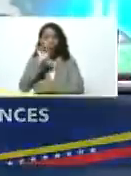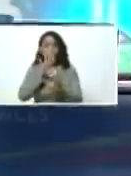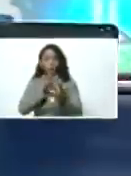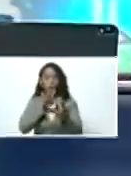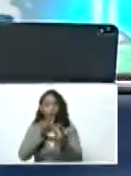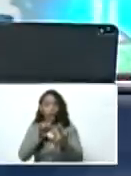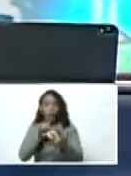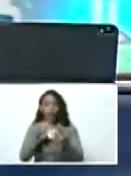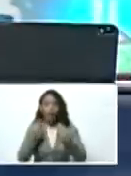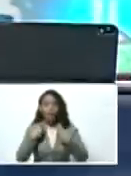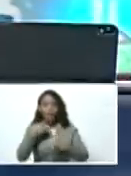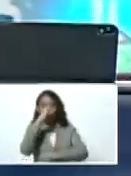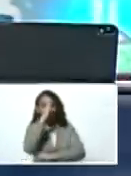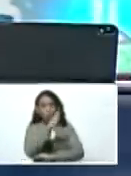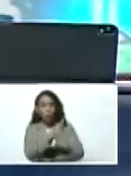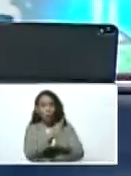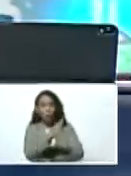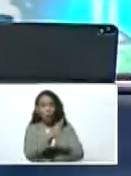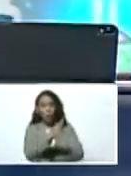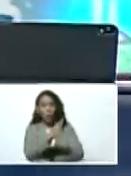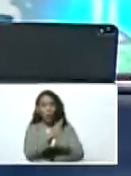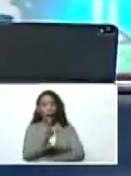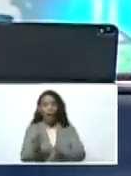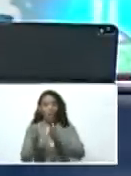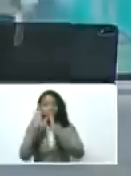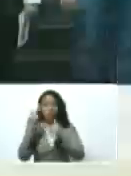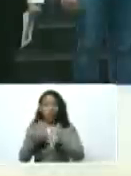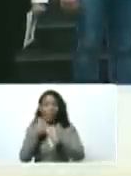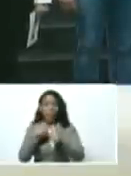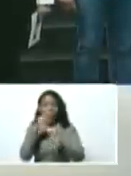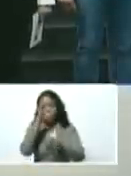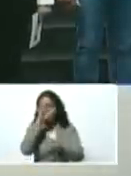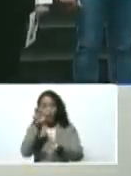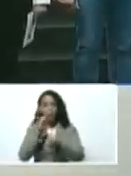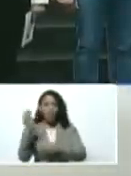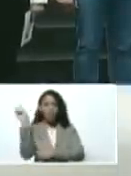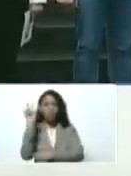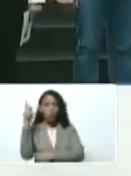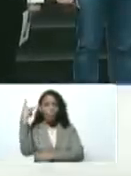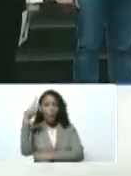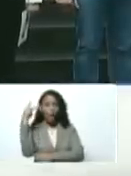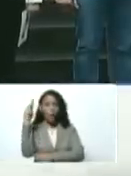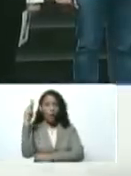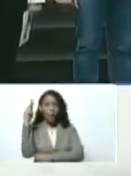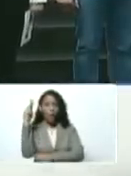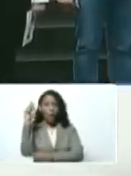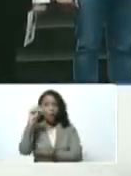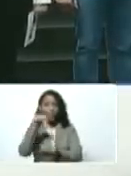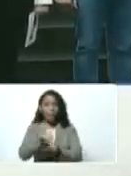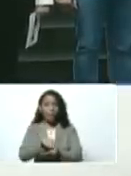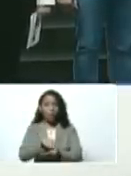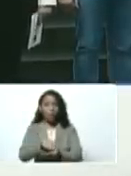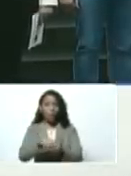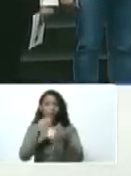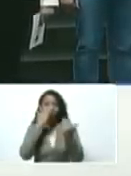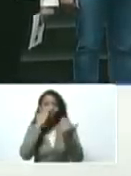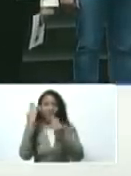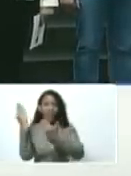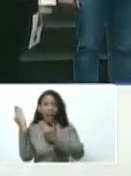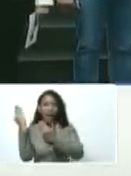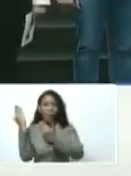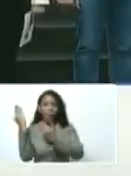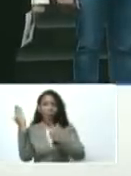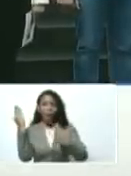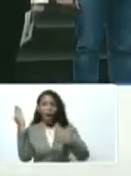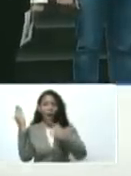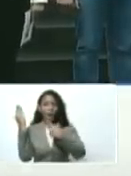en vivo directo, a la sede principal del Banco de Venezuela, Parroquia Catedral, para que veamos precisamente, allá